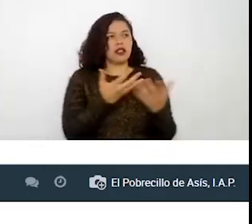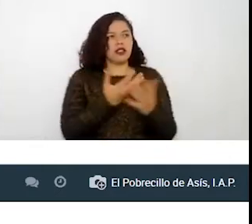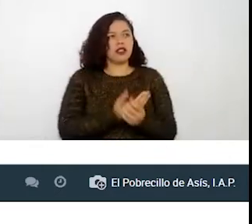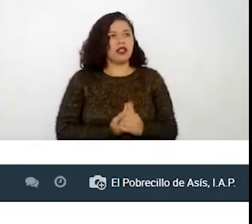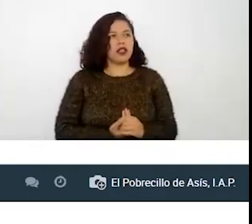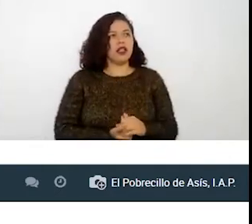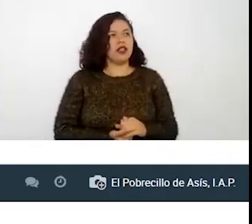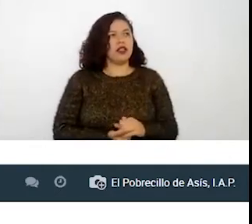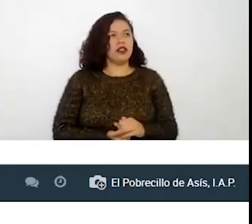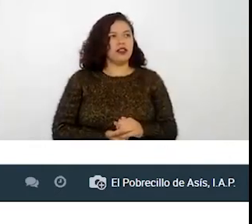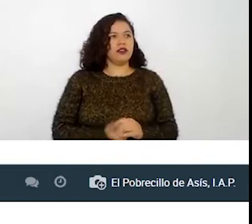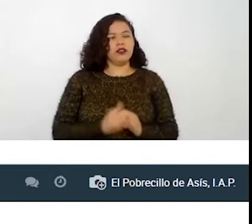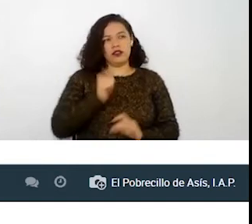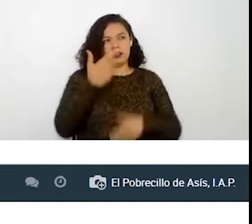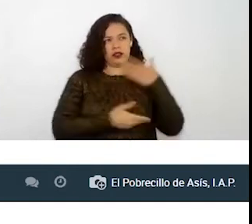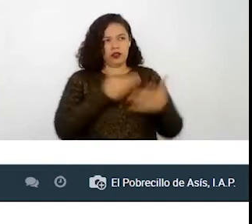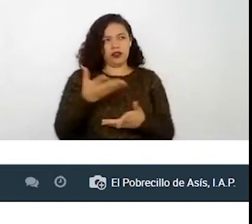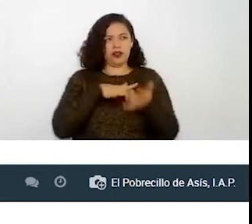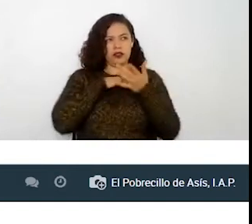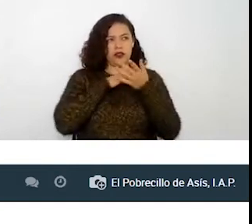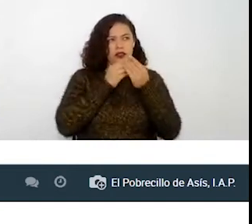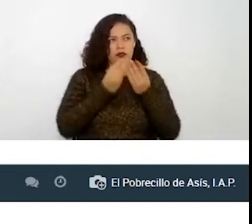a hablar vamos a cargar otro servicio